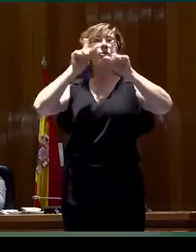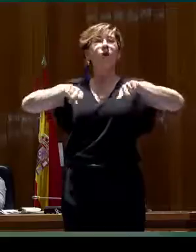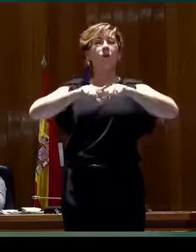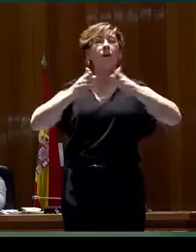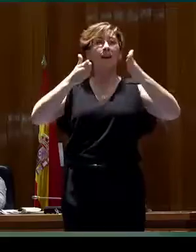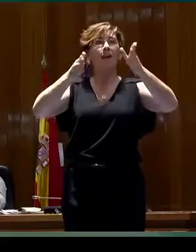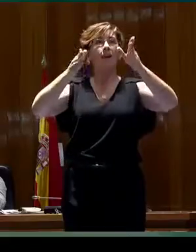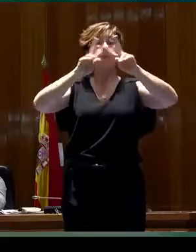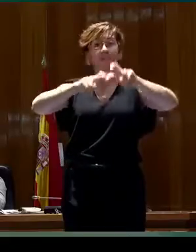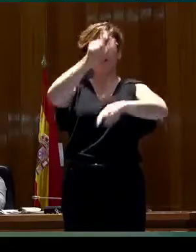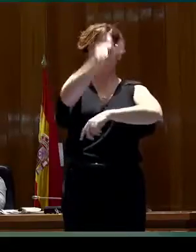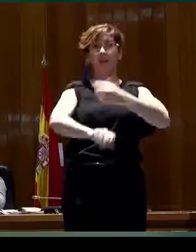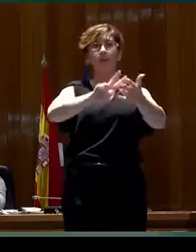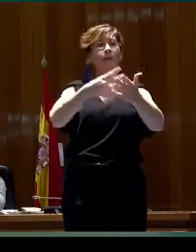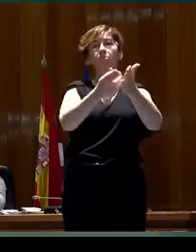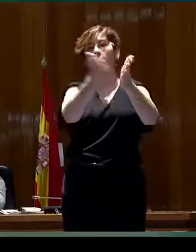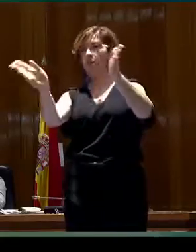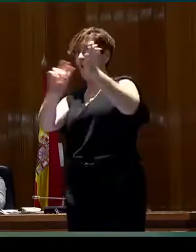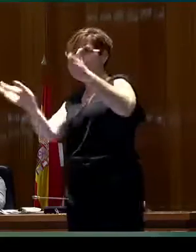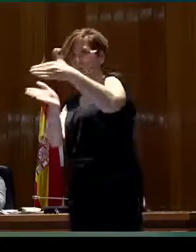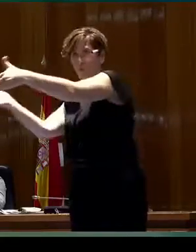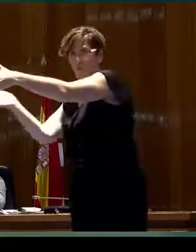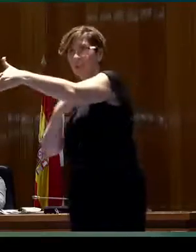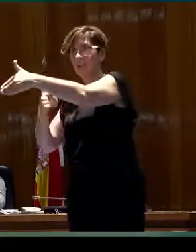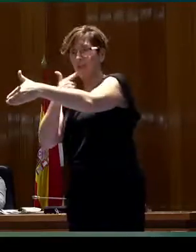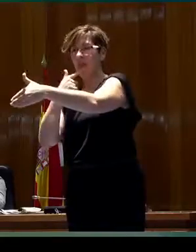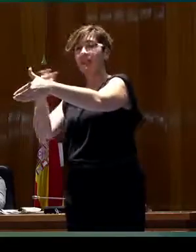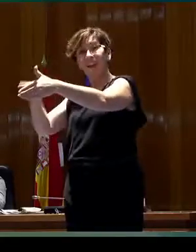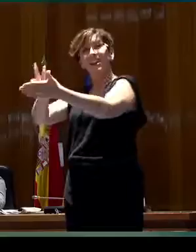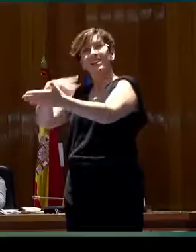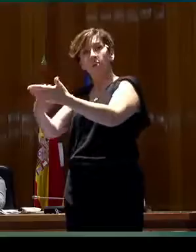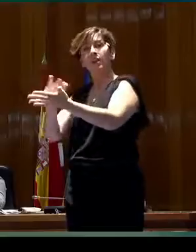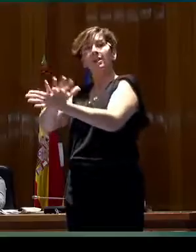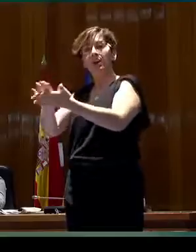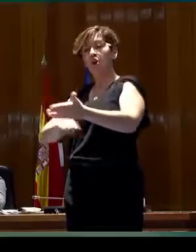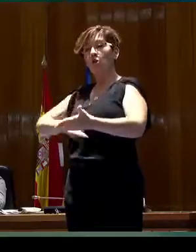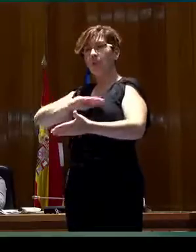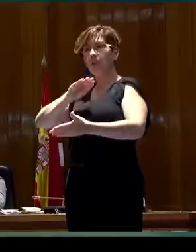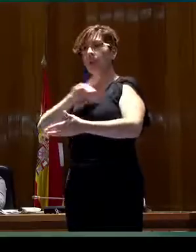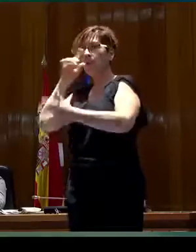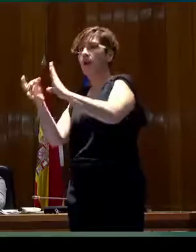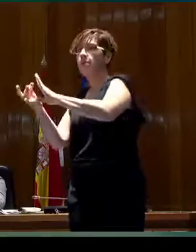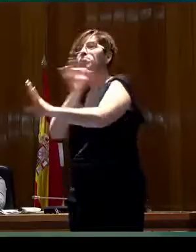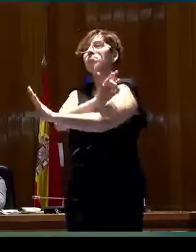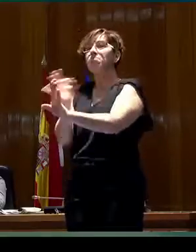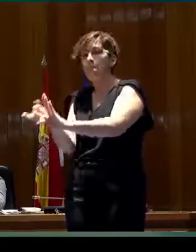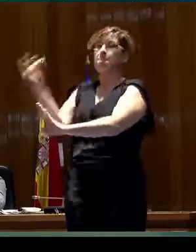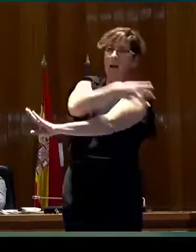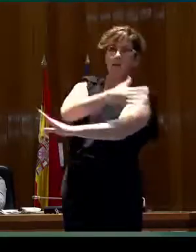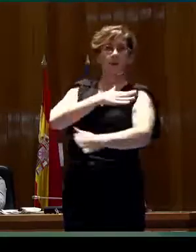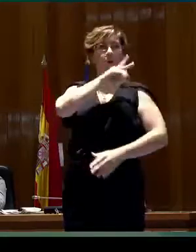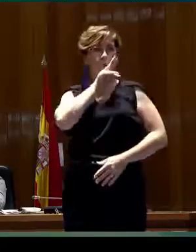que el intérprete de lengua de signos tiene muchas más competencias, se le exigen muchas más competencias que al intérprete de lengua oral.